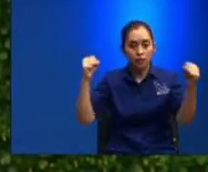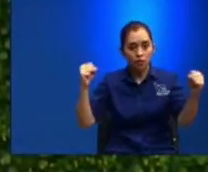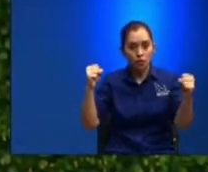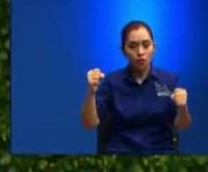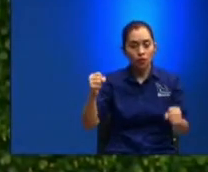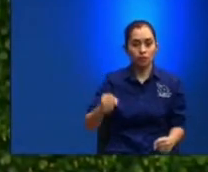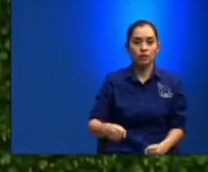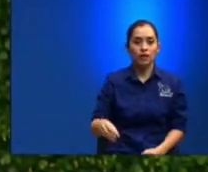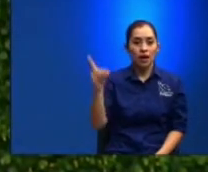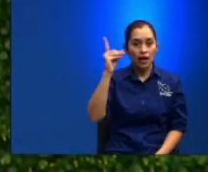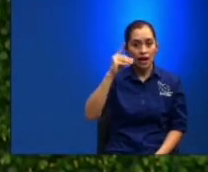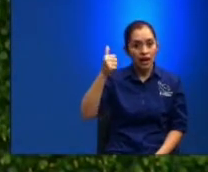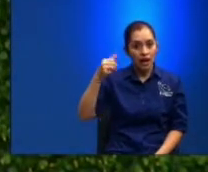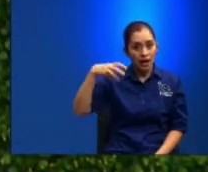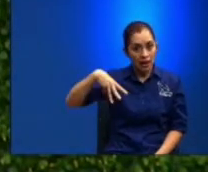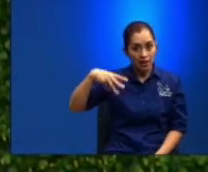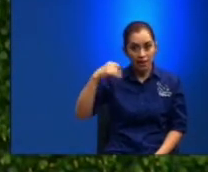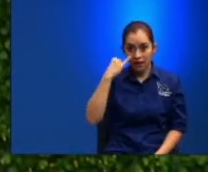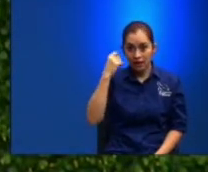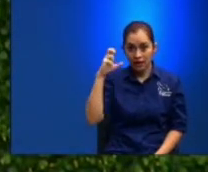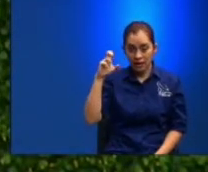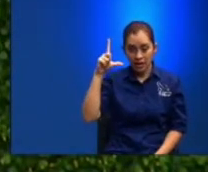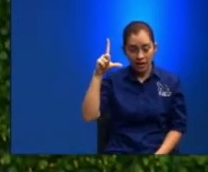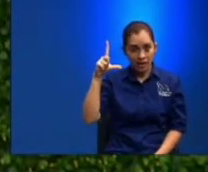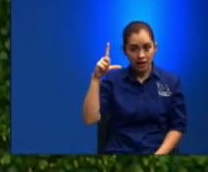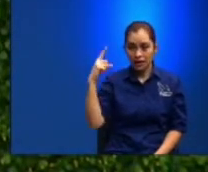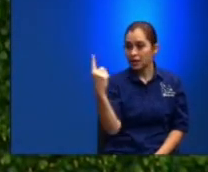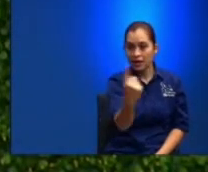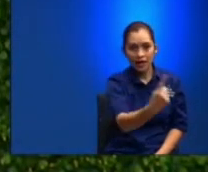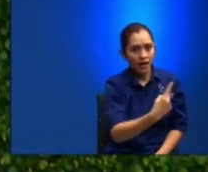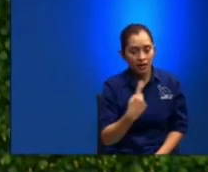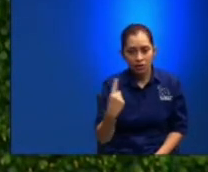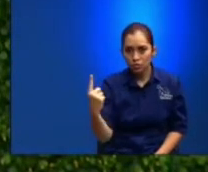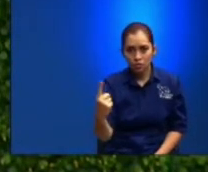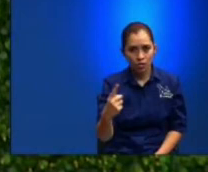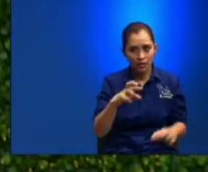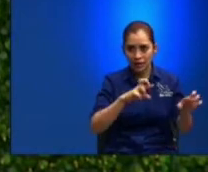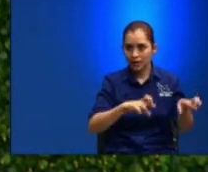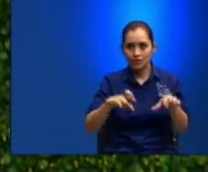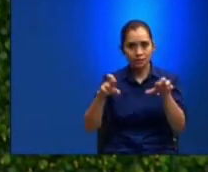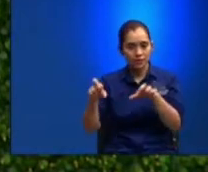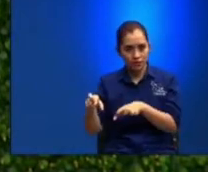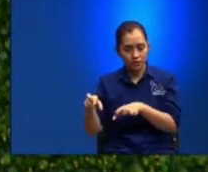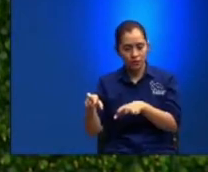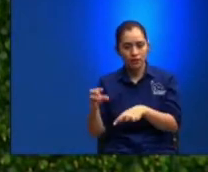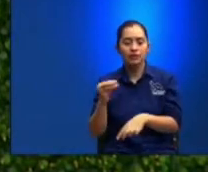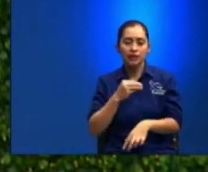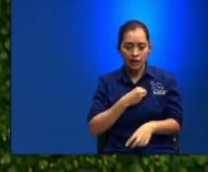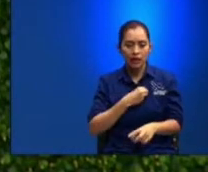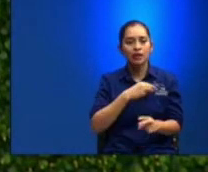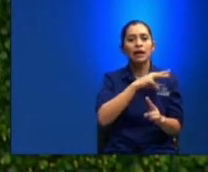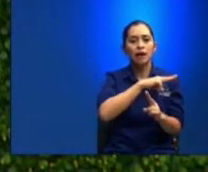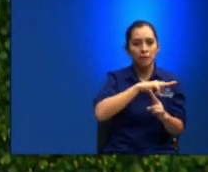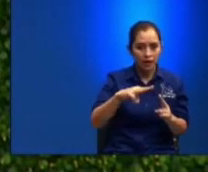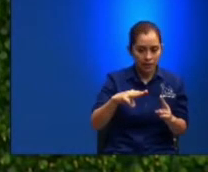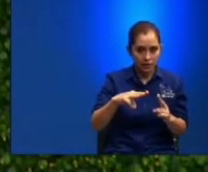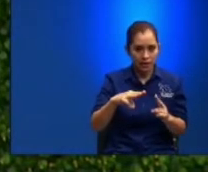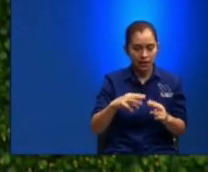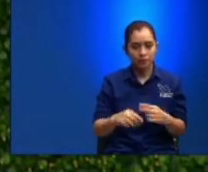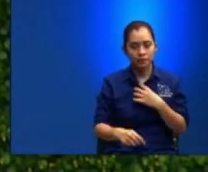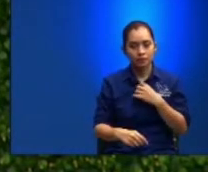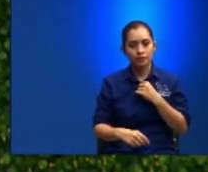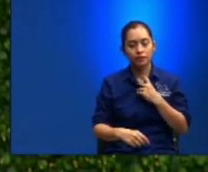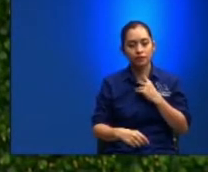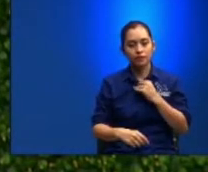ya todos los demás astrólogos que después quisieron matar a daniel y que también se los comieron los leones pero el punto principal